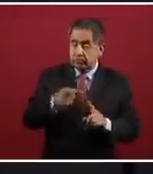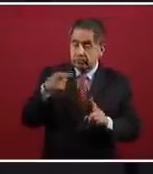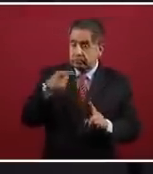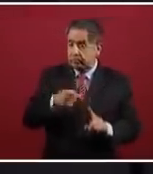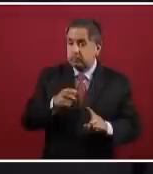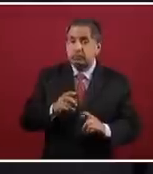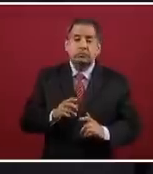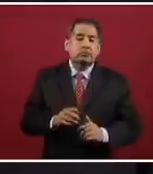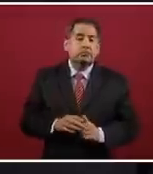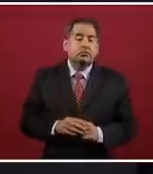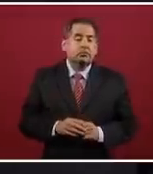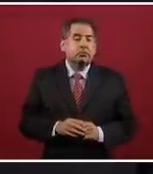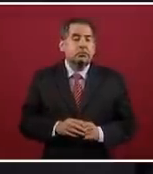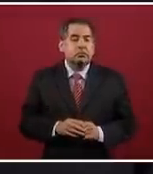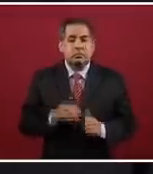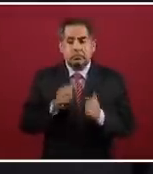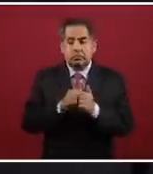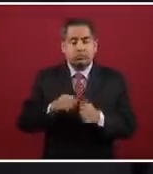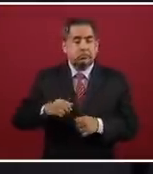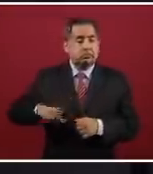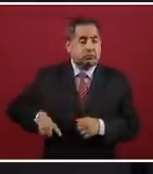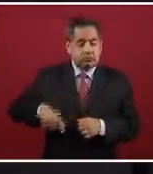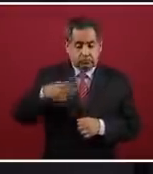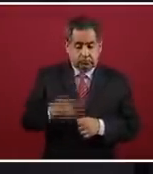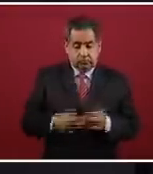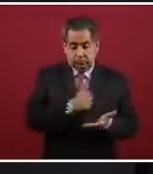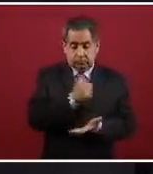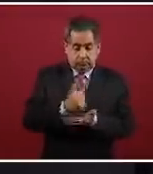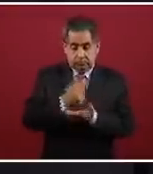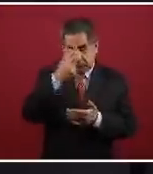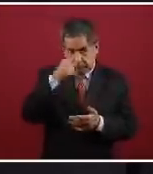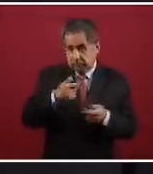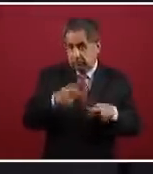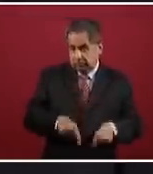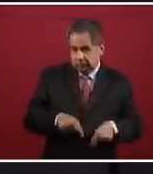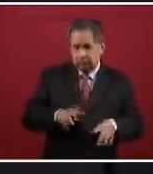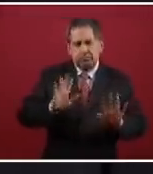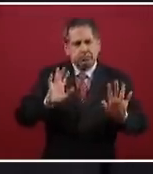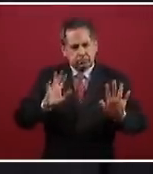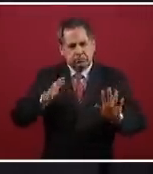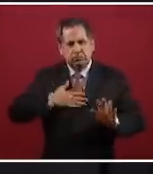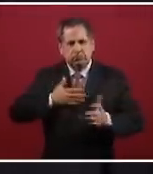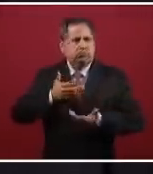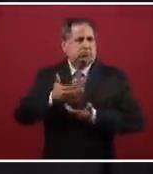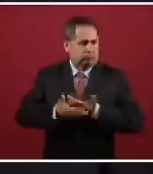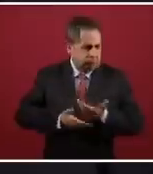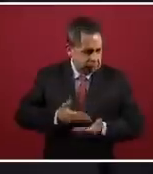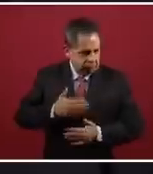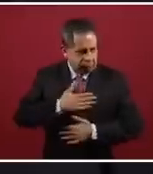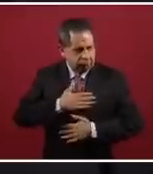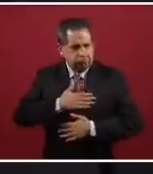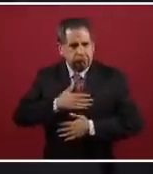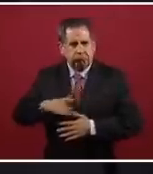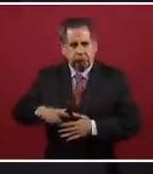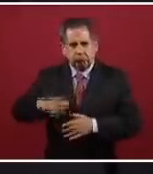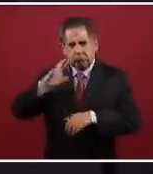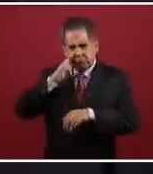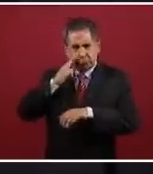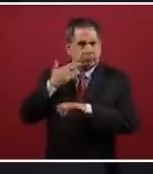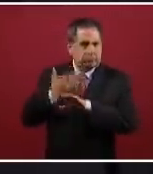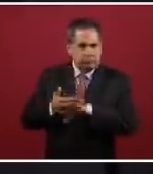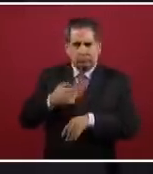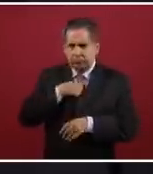fundamentalmente con el gobierno de la ciudad. Pero nosotros también somos